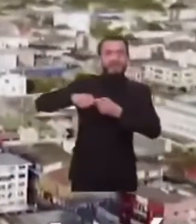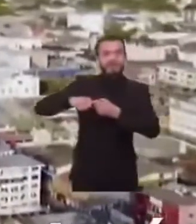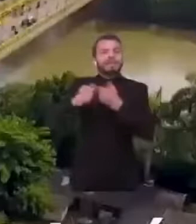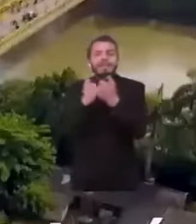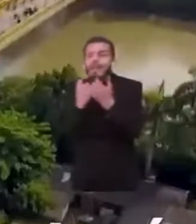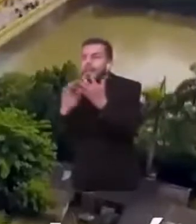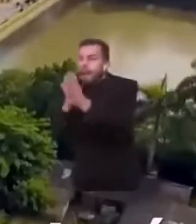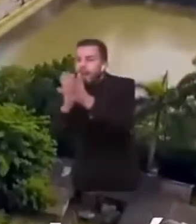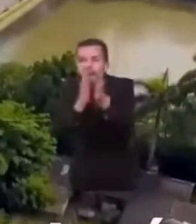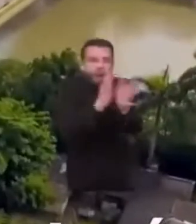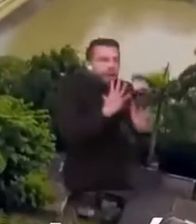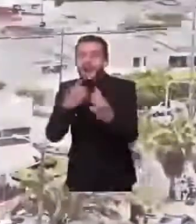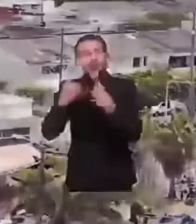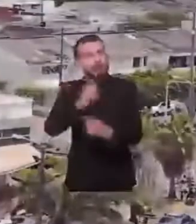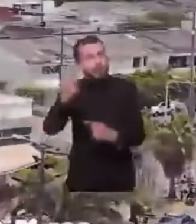Montería,